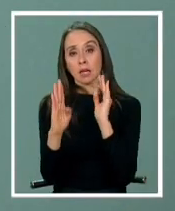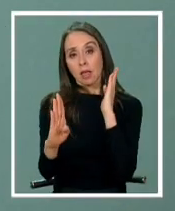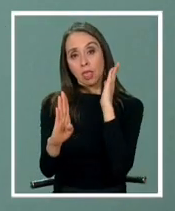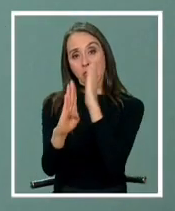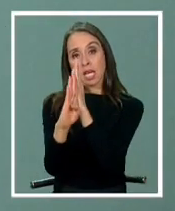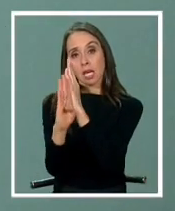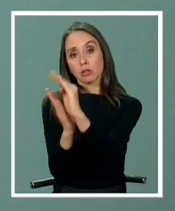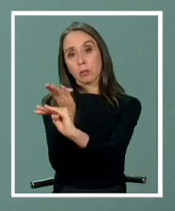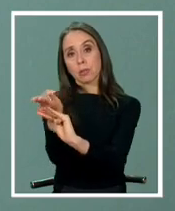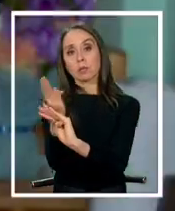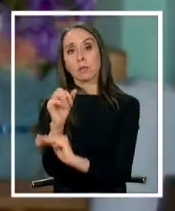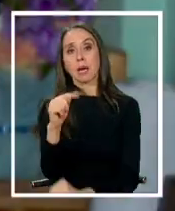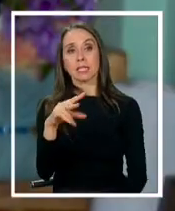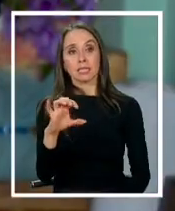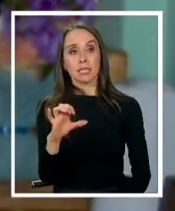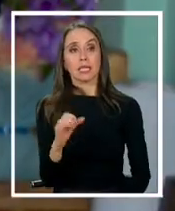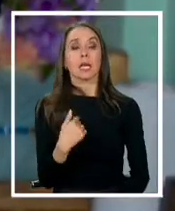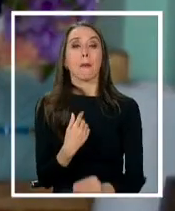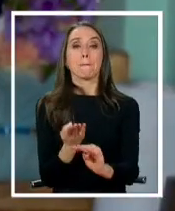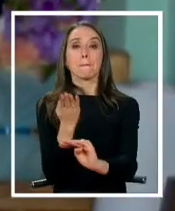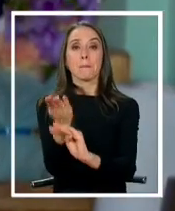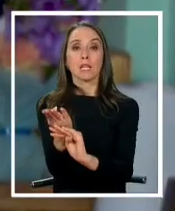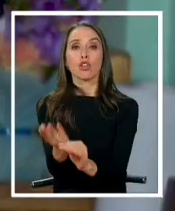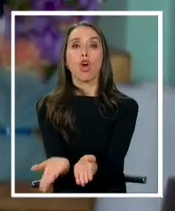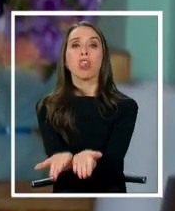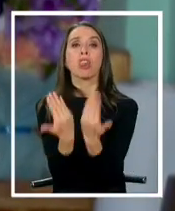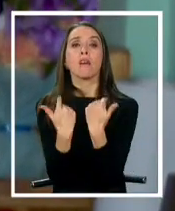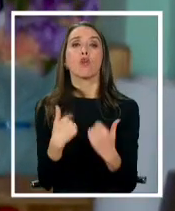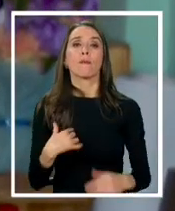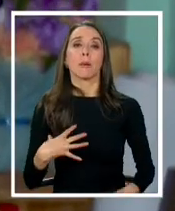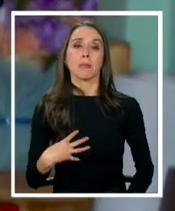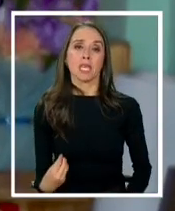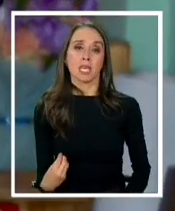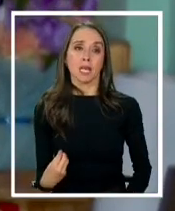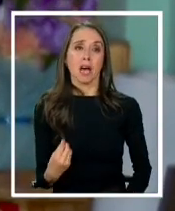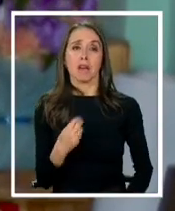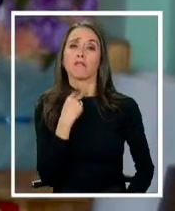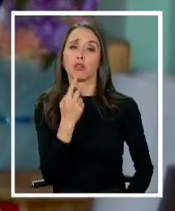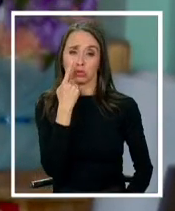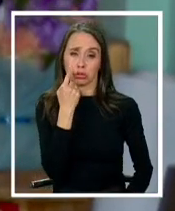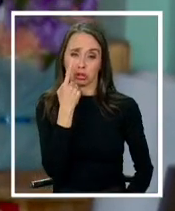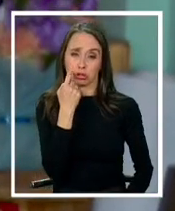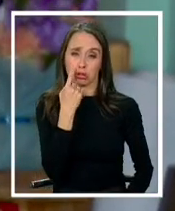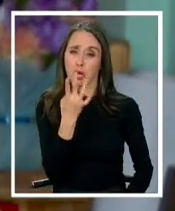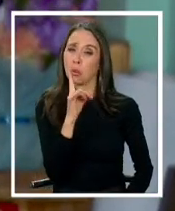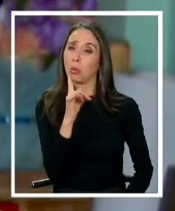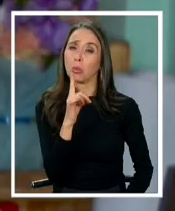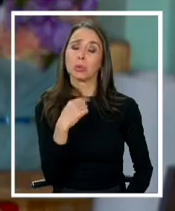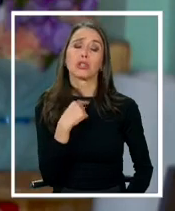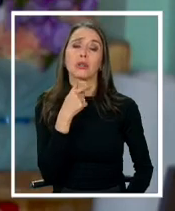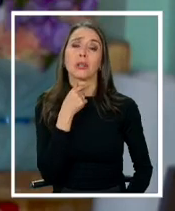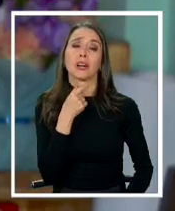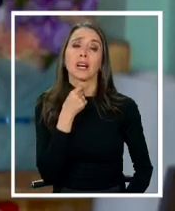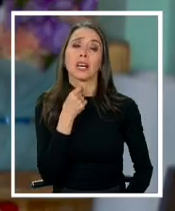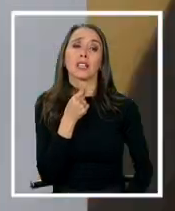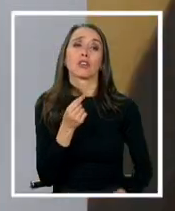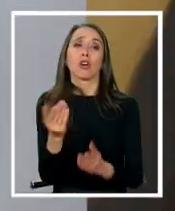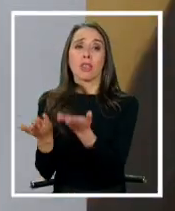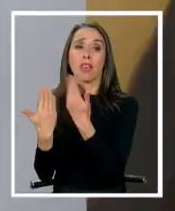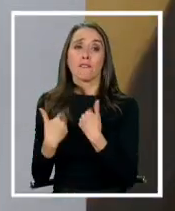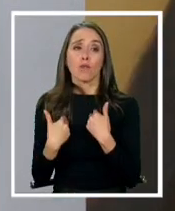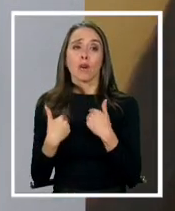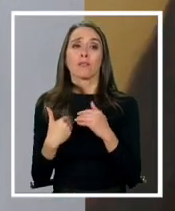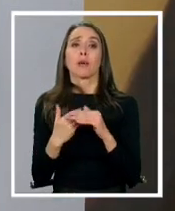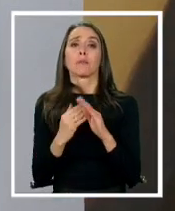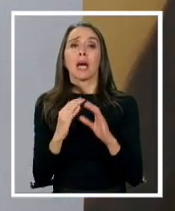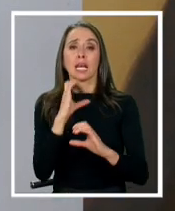a Hugo Pastén. Solo le pido que me devuelva a mi hija. Es lo único. Lo único que ella quiere es para poder nosotros